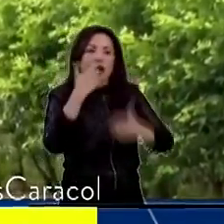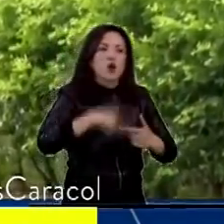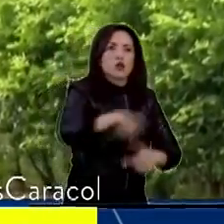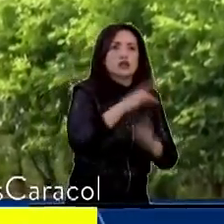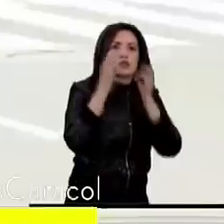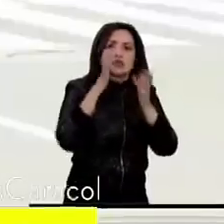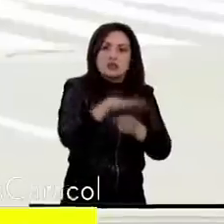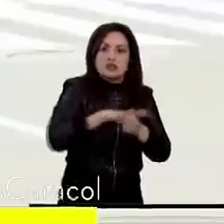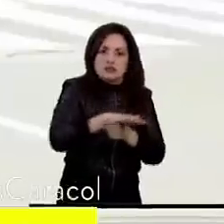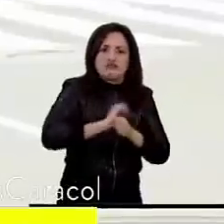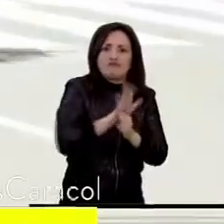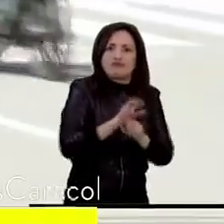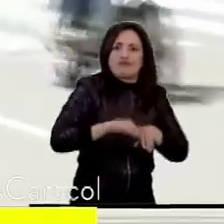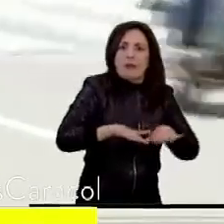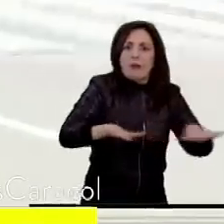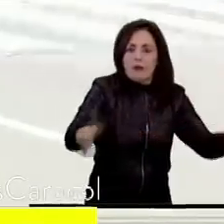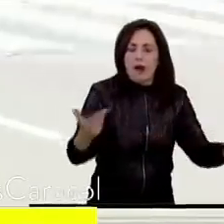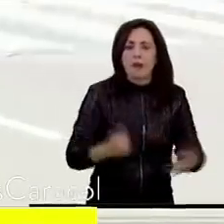esta pandemia.